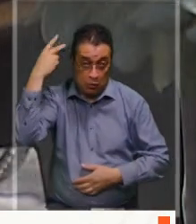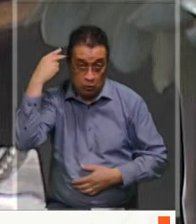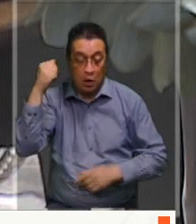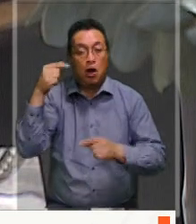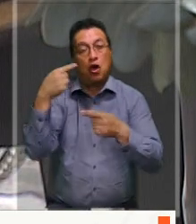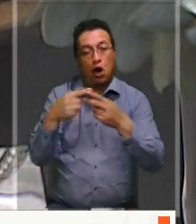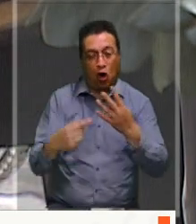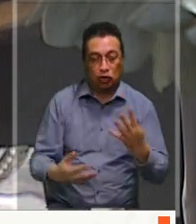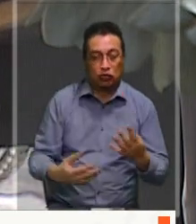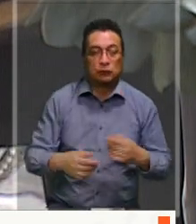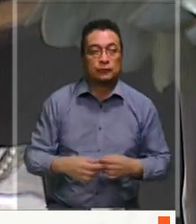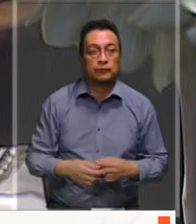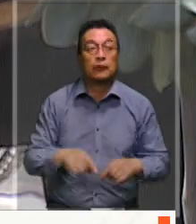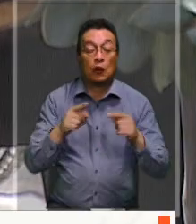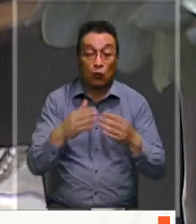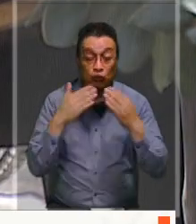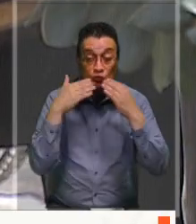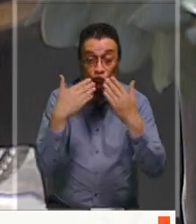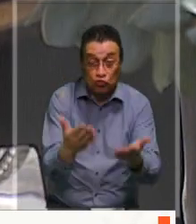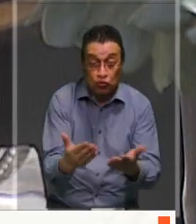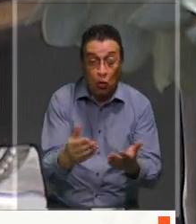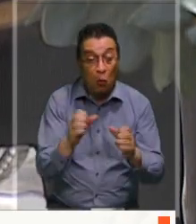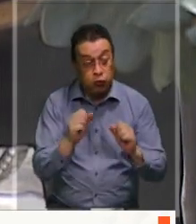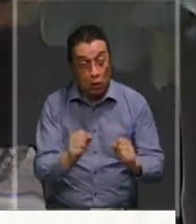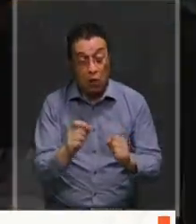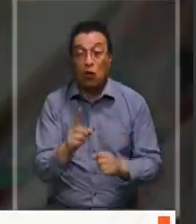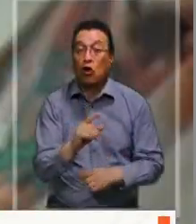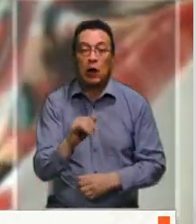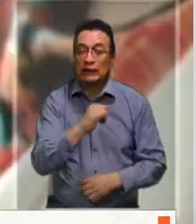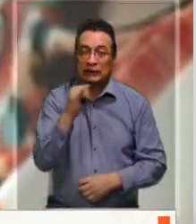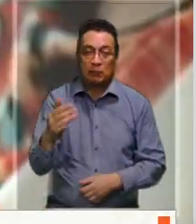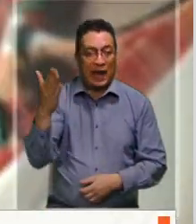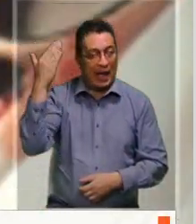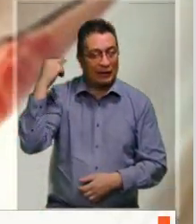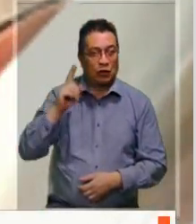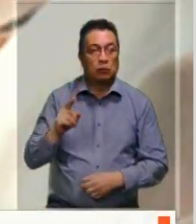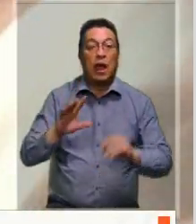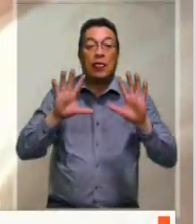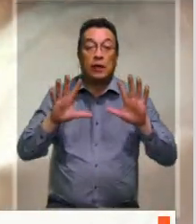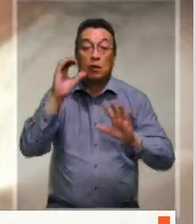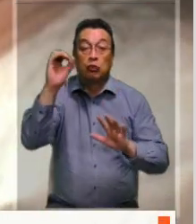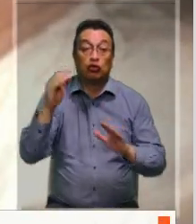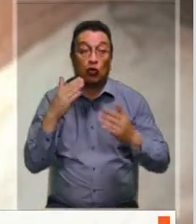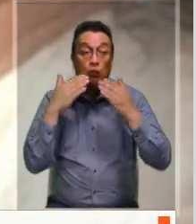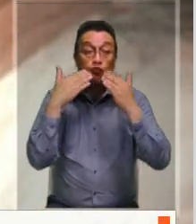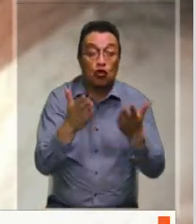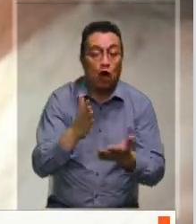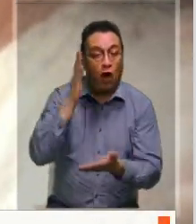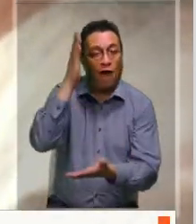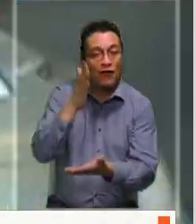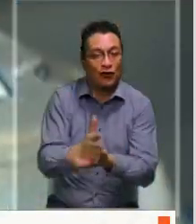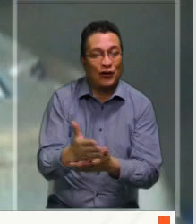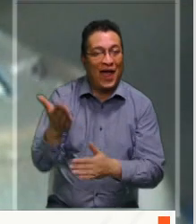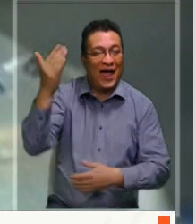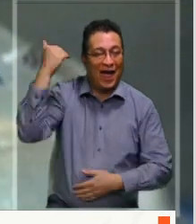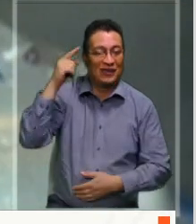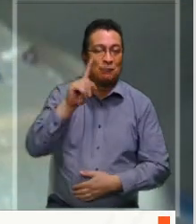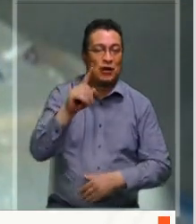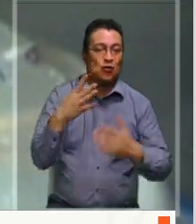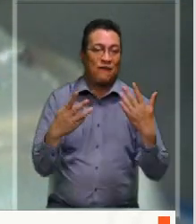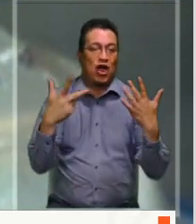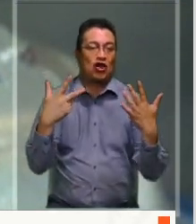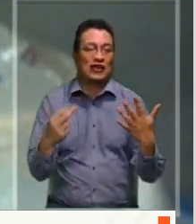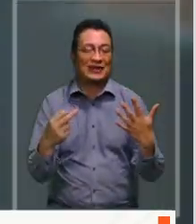otros. Y aunque ahora la propina es sugerida, no siempre fue así. Pagar el 10% de propina fue obligatorio hasta principios de los 80.